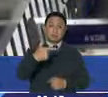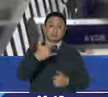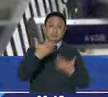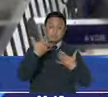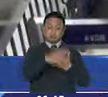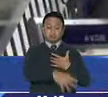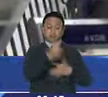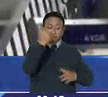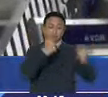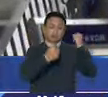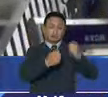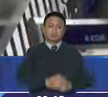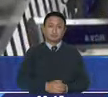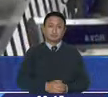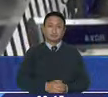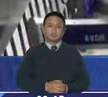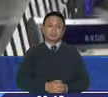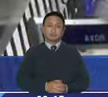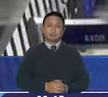sus pertenencias.